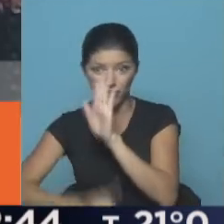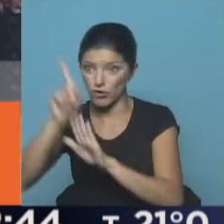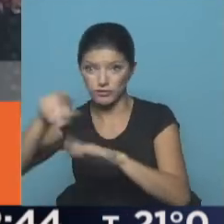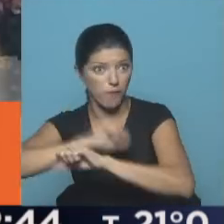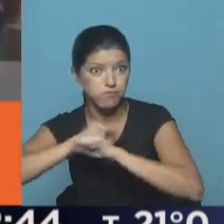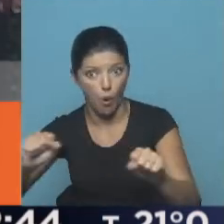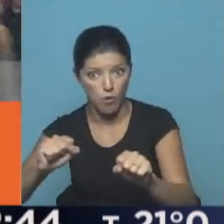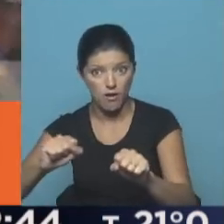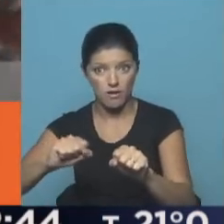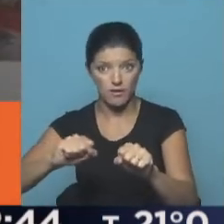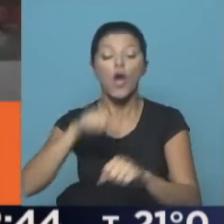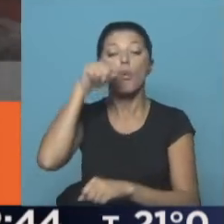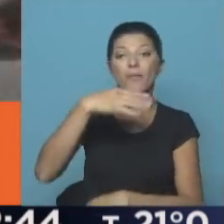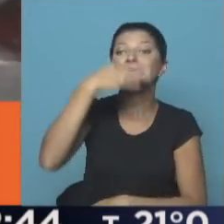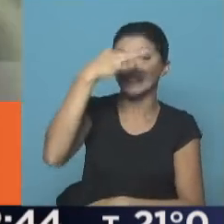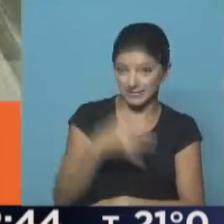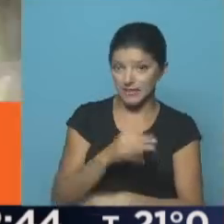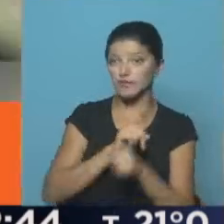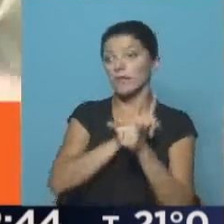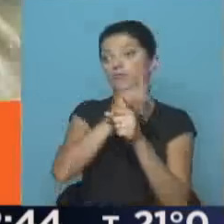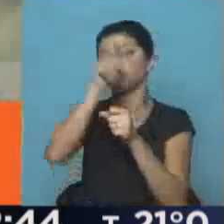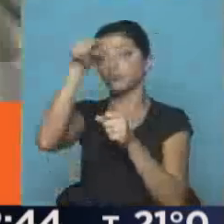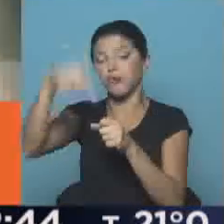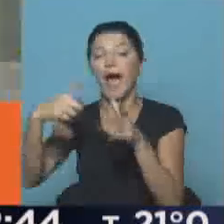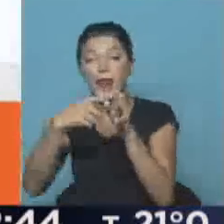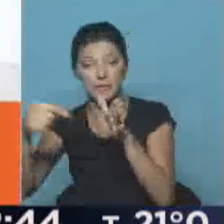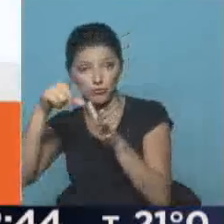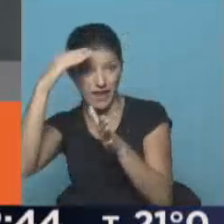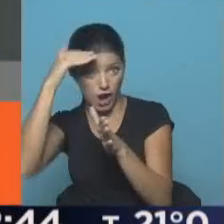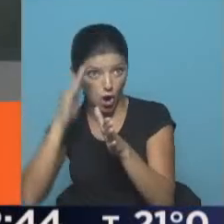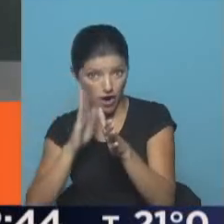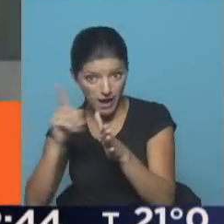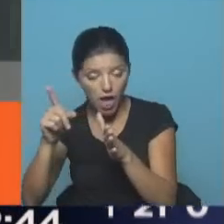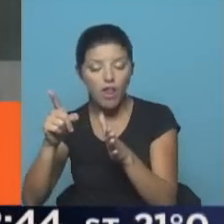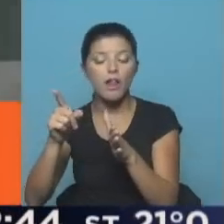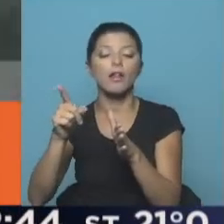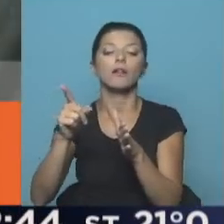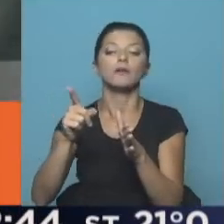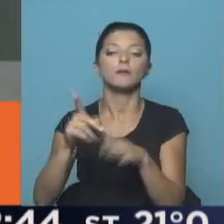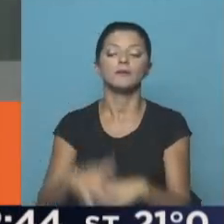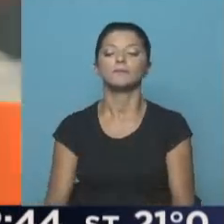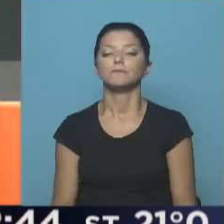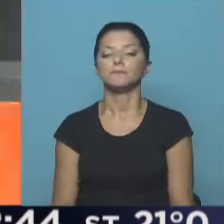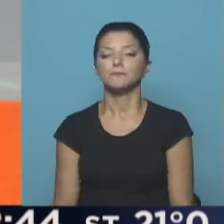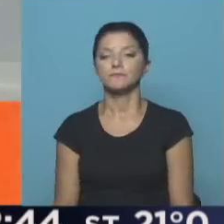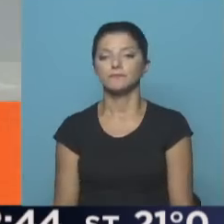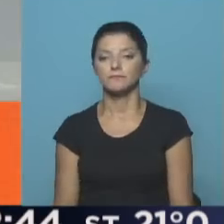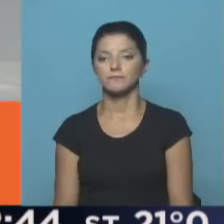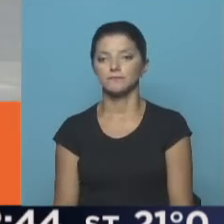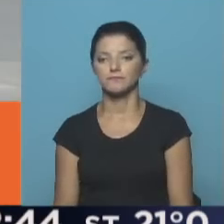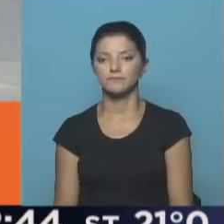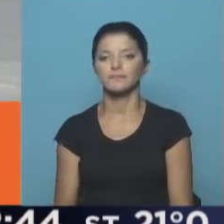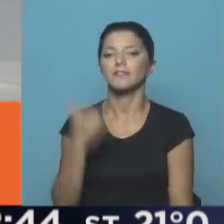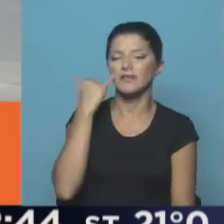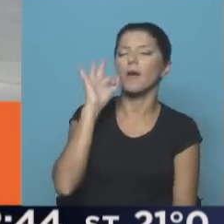2 cruceros y destructores a la península coreana, que es algo que, si bien ya tenía forma de